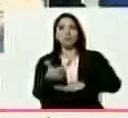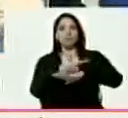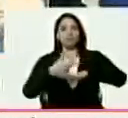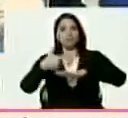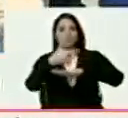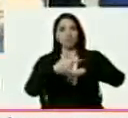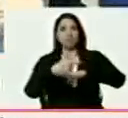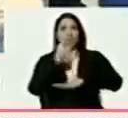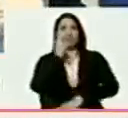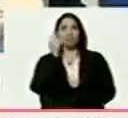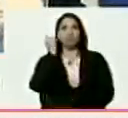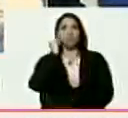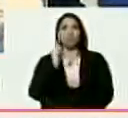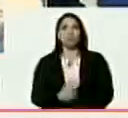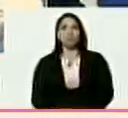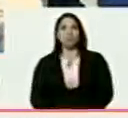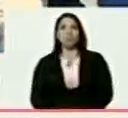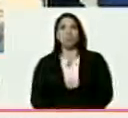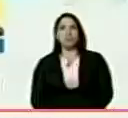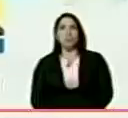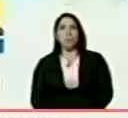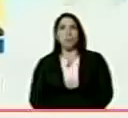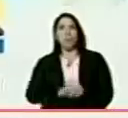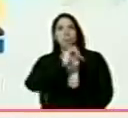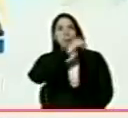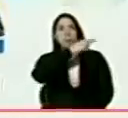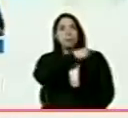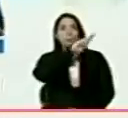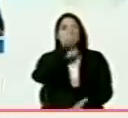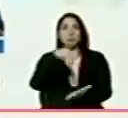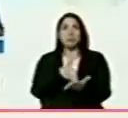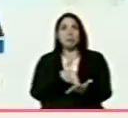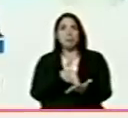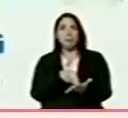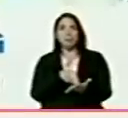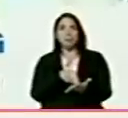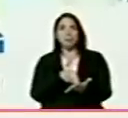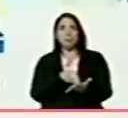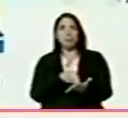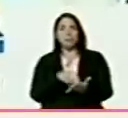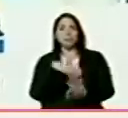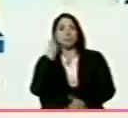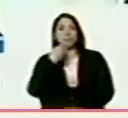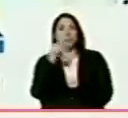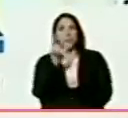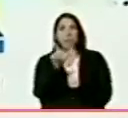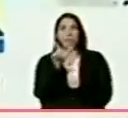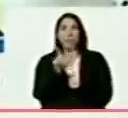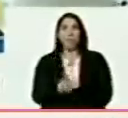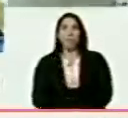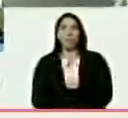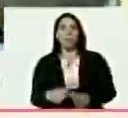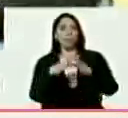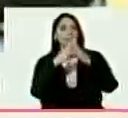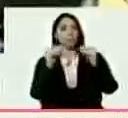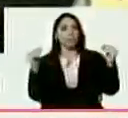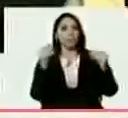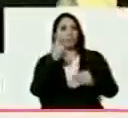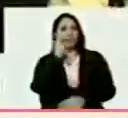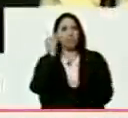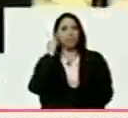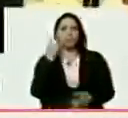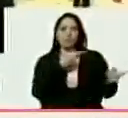gobernadores, gobernadoras, Dirección Nacional de la JPSU, todos y todas